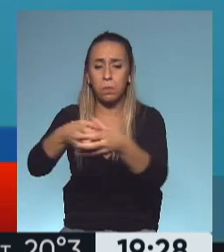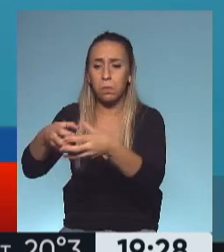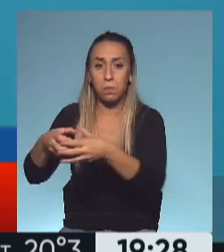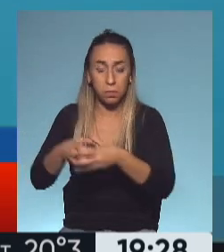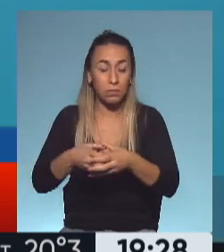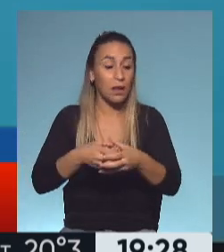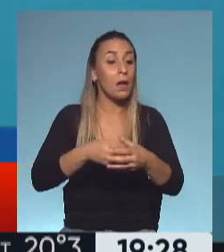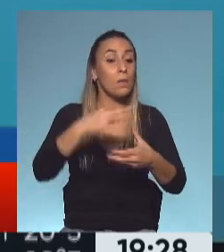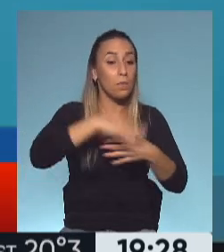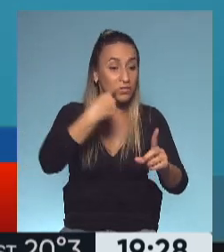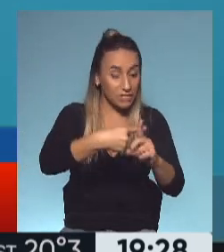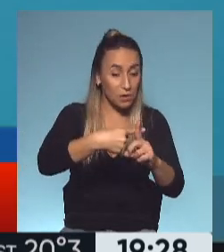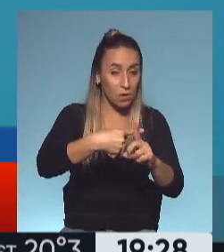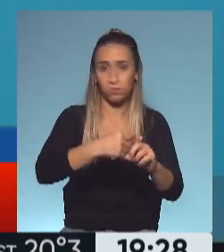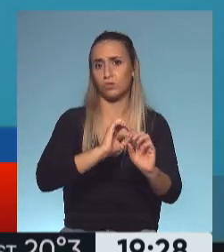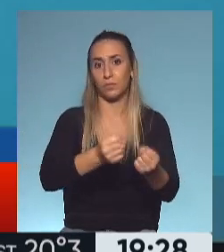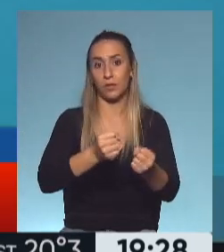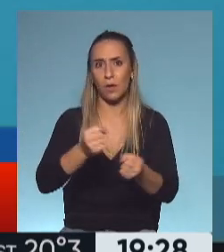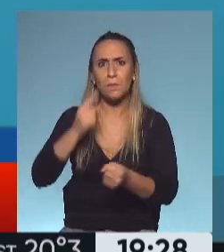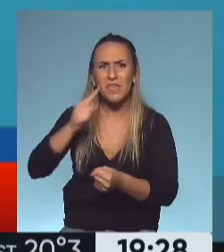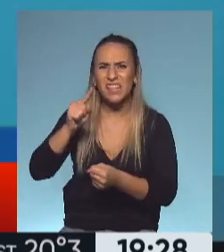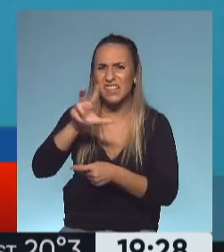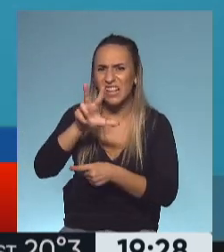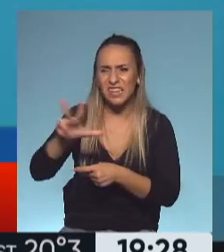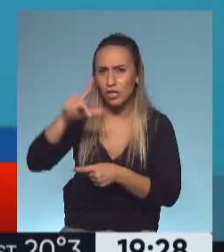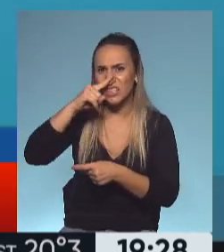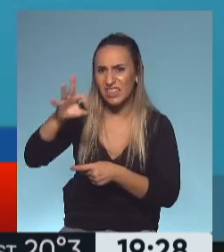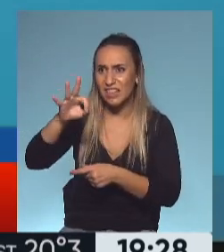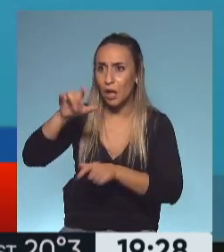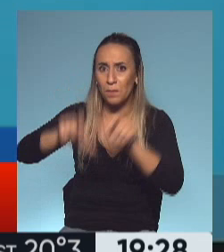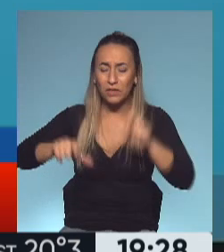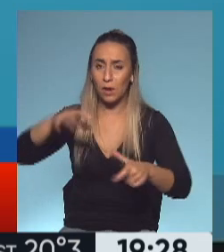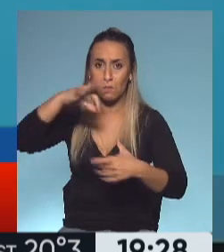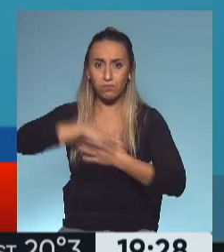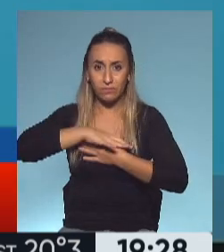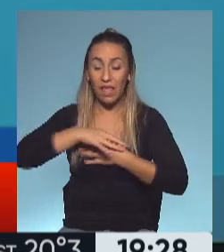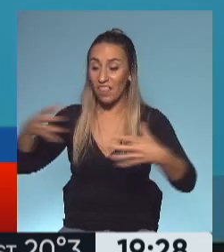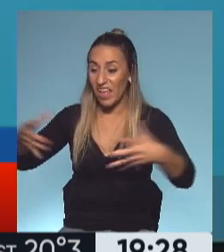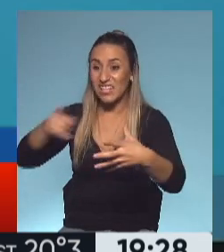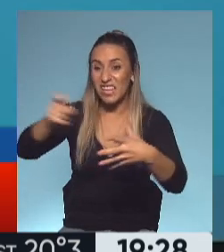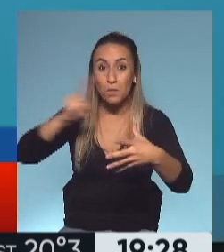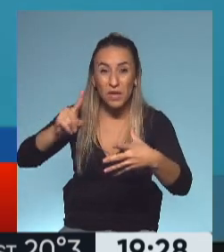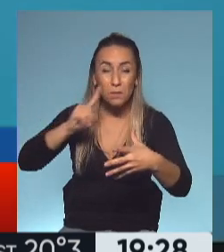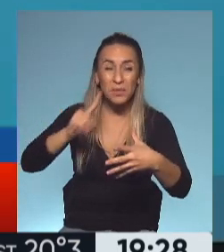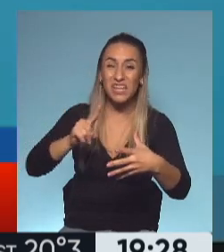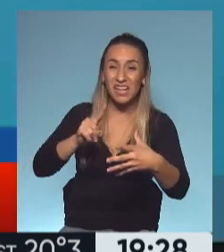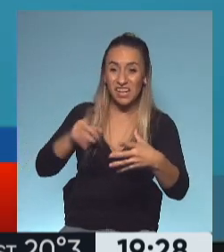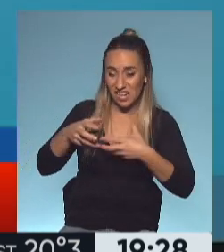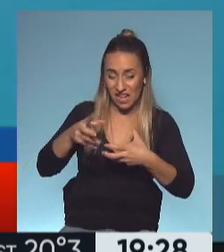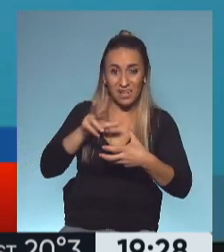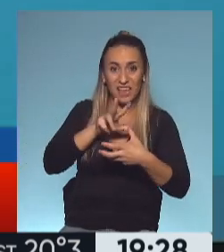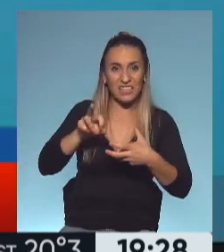Aires tiene 1.370 casos cada 100.000 habitantes en los últimos 15 días. Y en el Gran Buenos